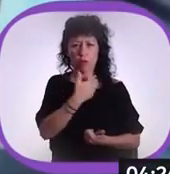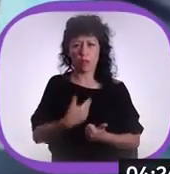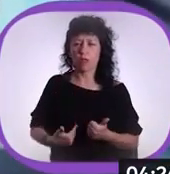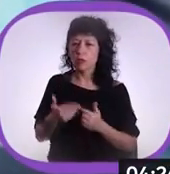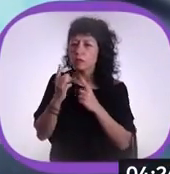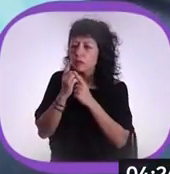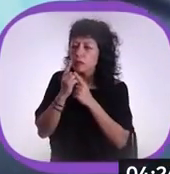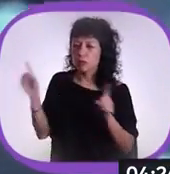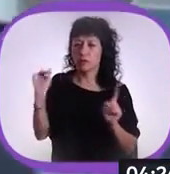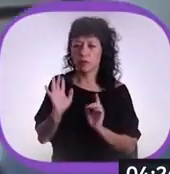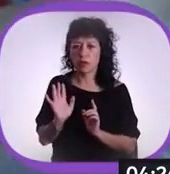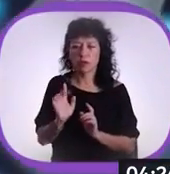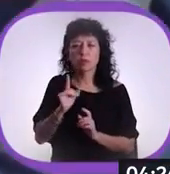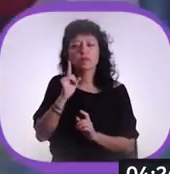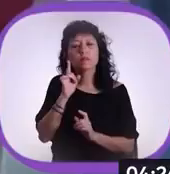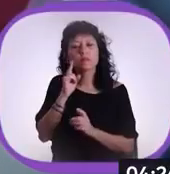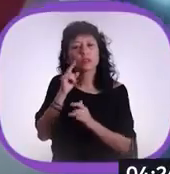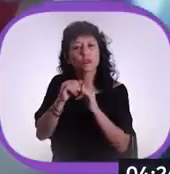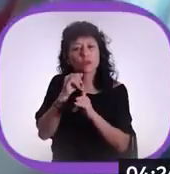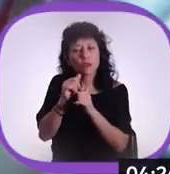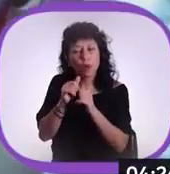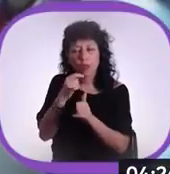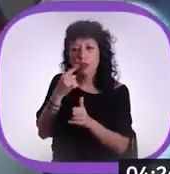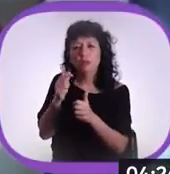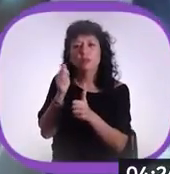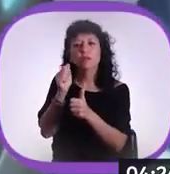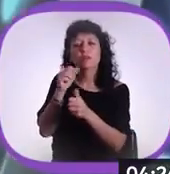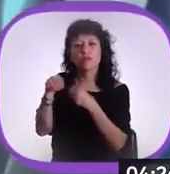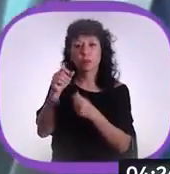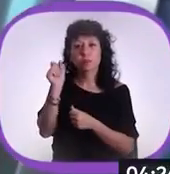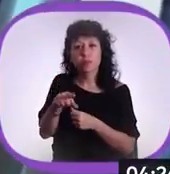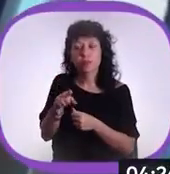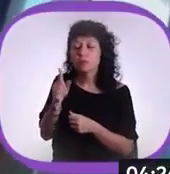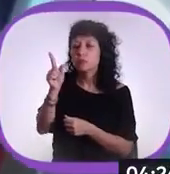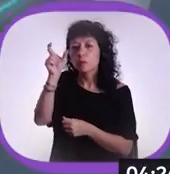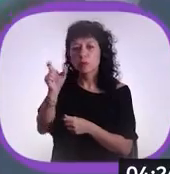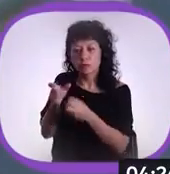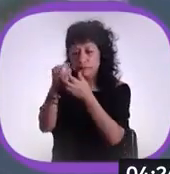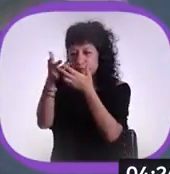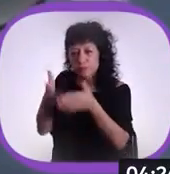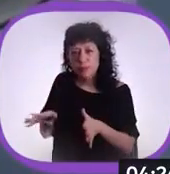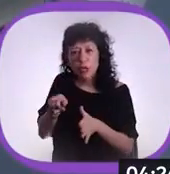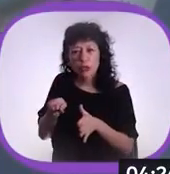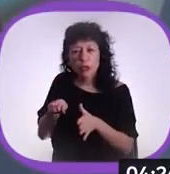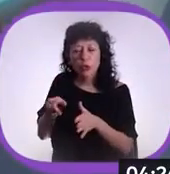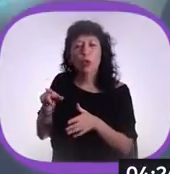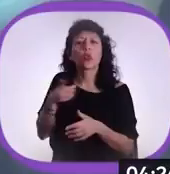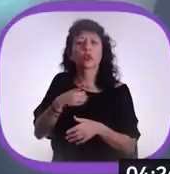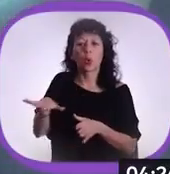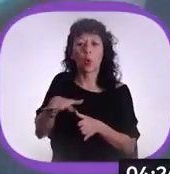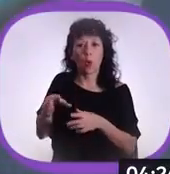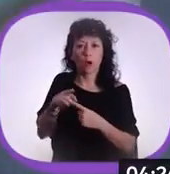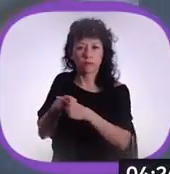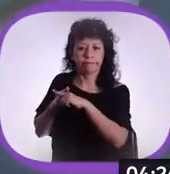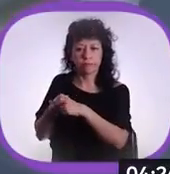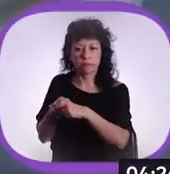memoria dañada indica que tu pariente lejano fue un antiguo explorador del multiverso perdido en una zona de batalla. Entonces, qué suerte que encontré esto.